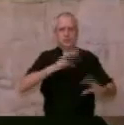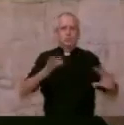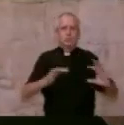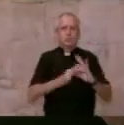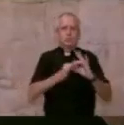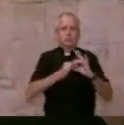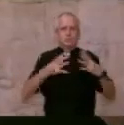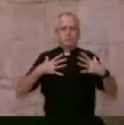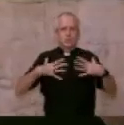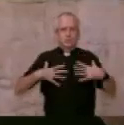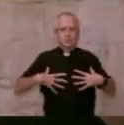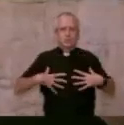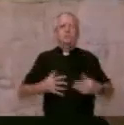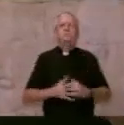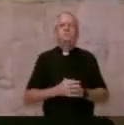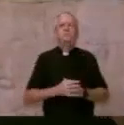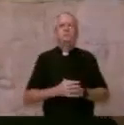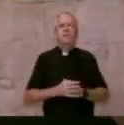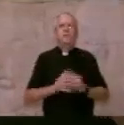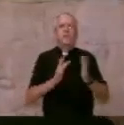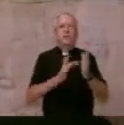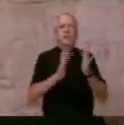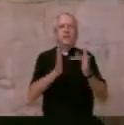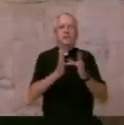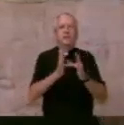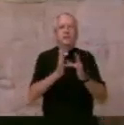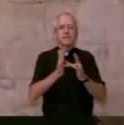solo cuerpo y un solo Espíritu.